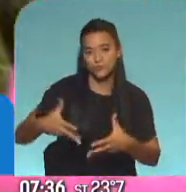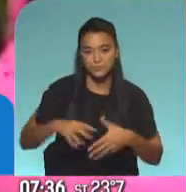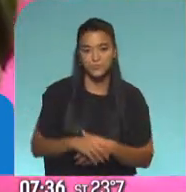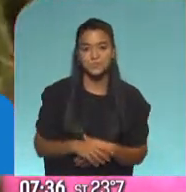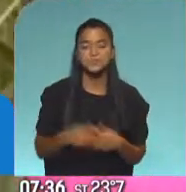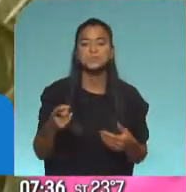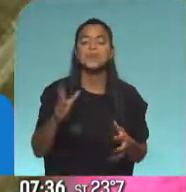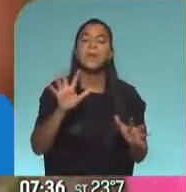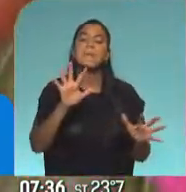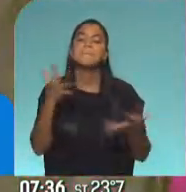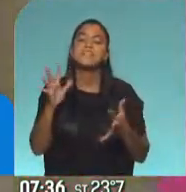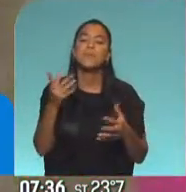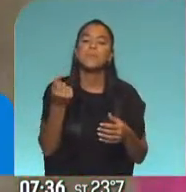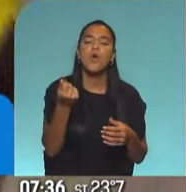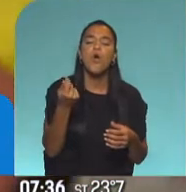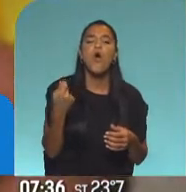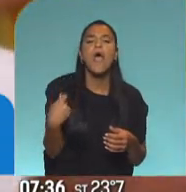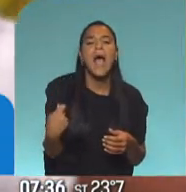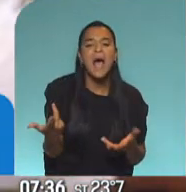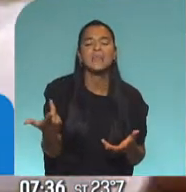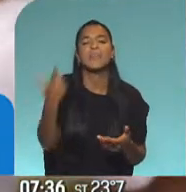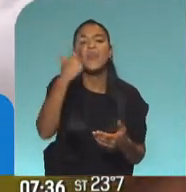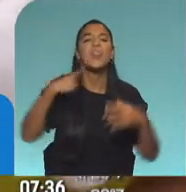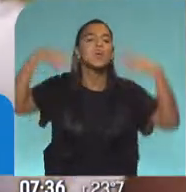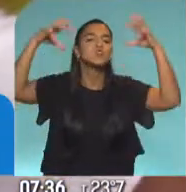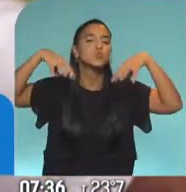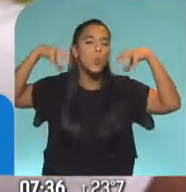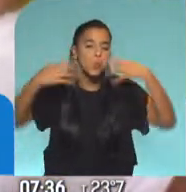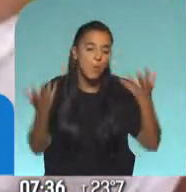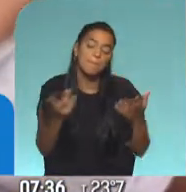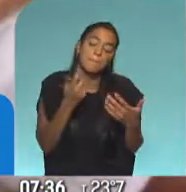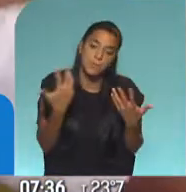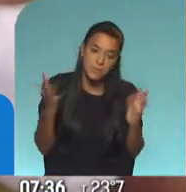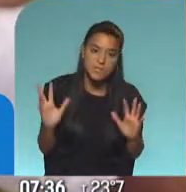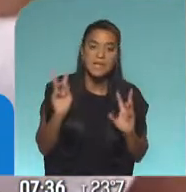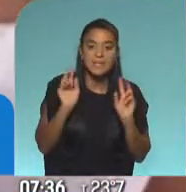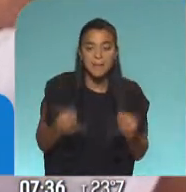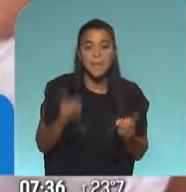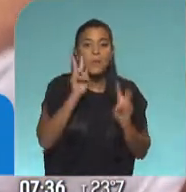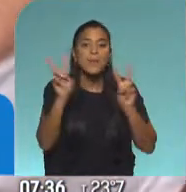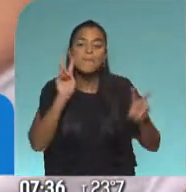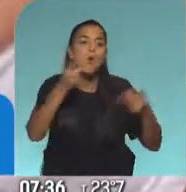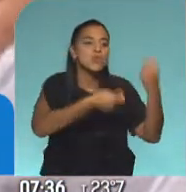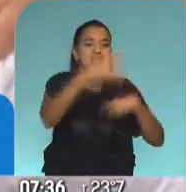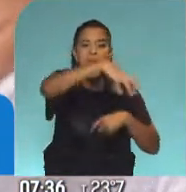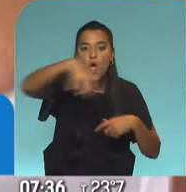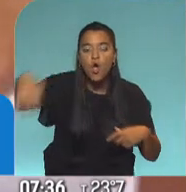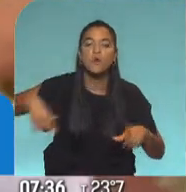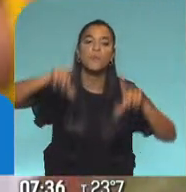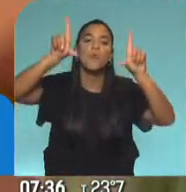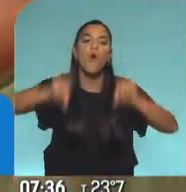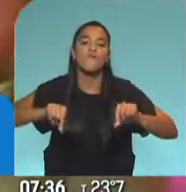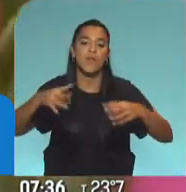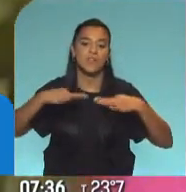¿Cuánto se gasta más o menos un día de lluvia? Porque por ahí vimos también los negocios, que hay ofertas de